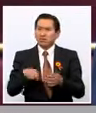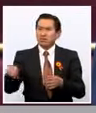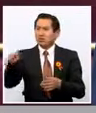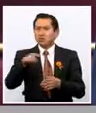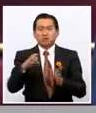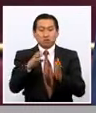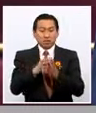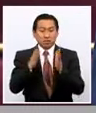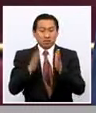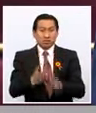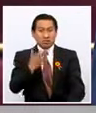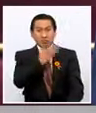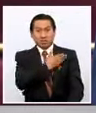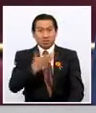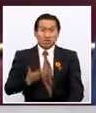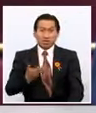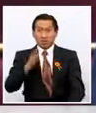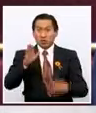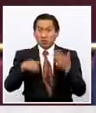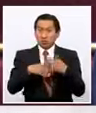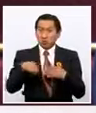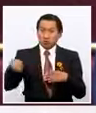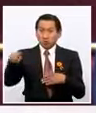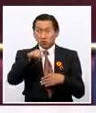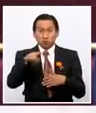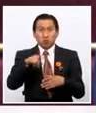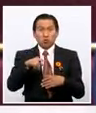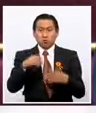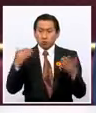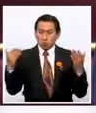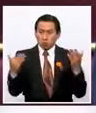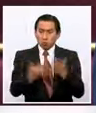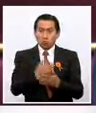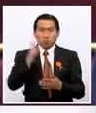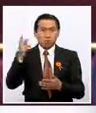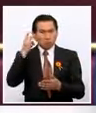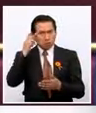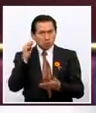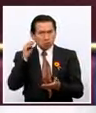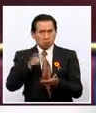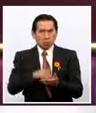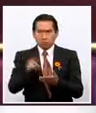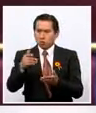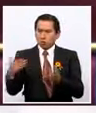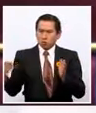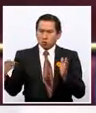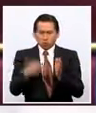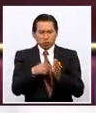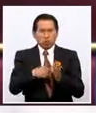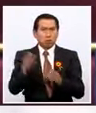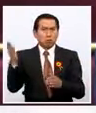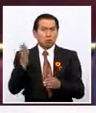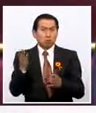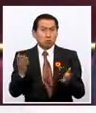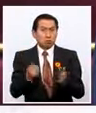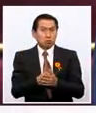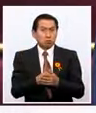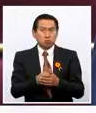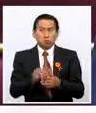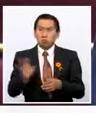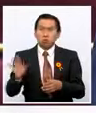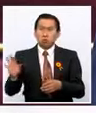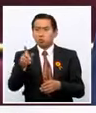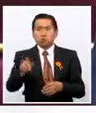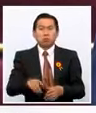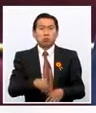a la presidencia hubieran hecho un nuevo partido el partido contra los bonos todos guardaron